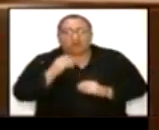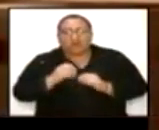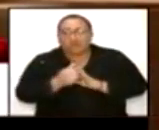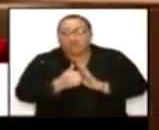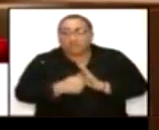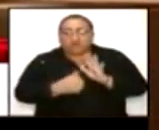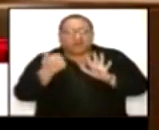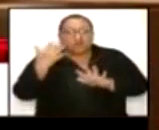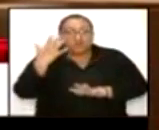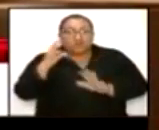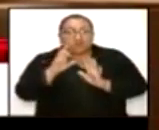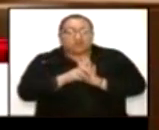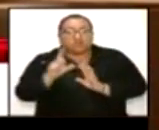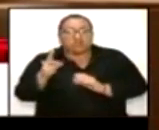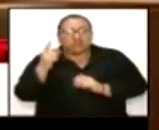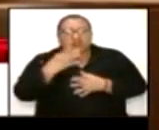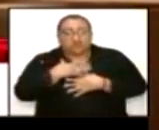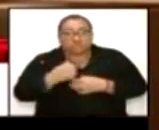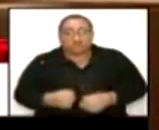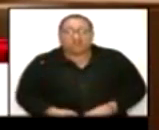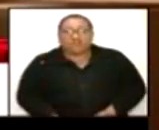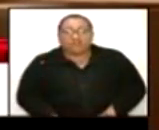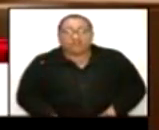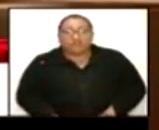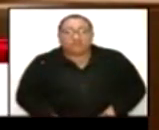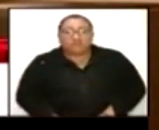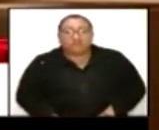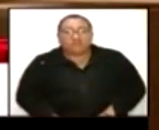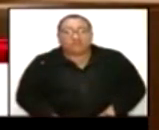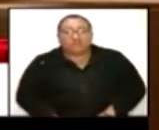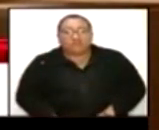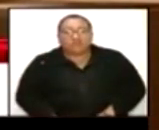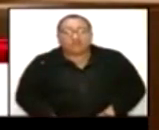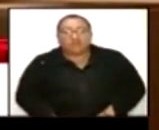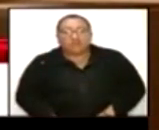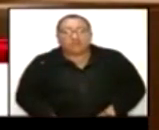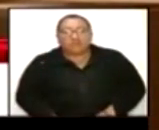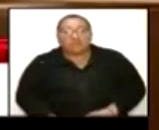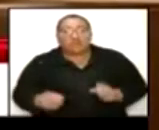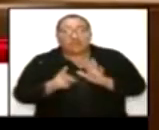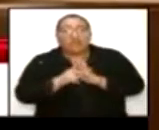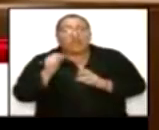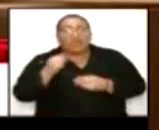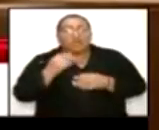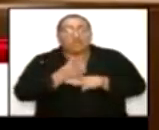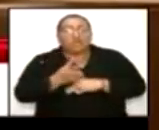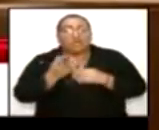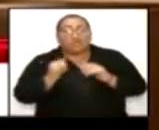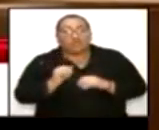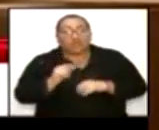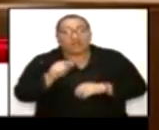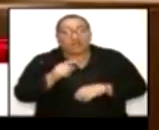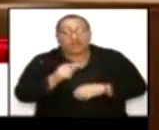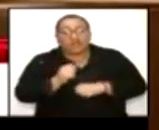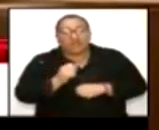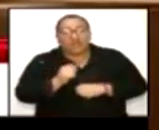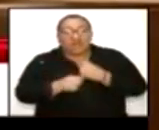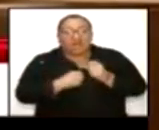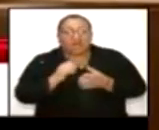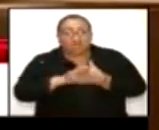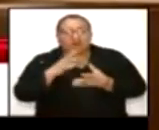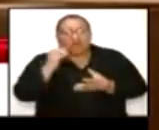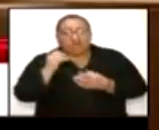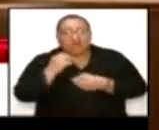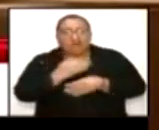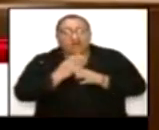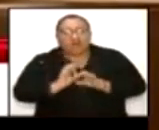el artículo 15 de la Ley General de Salud. Así tenemos que el derecho de acceso a la información en este ámbito comprende